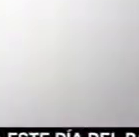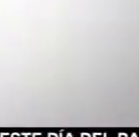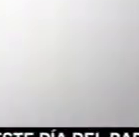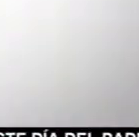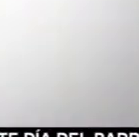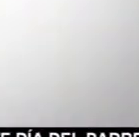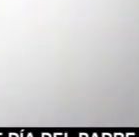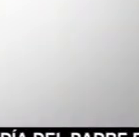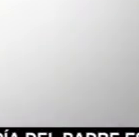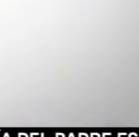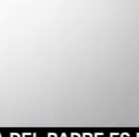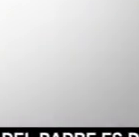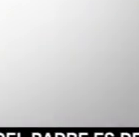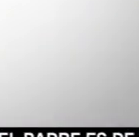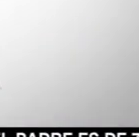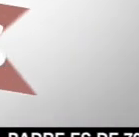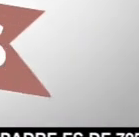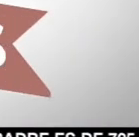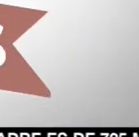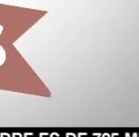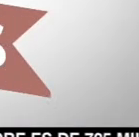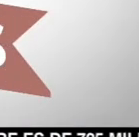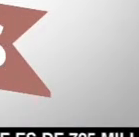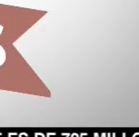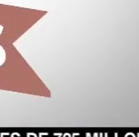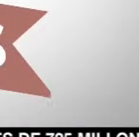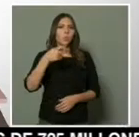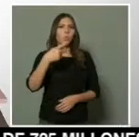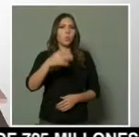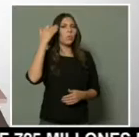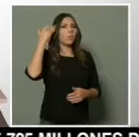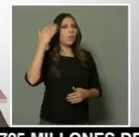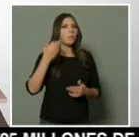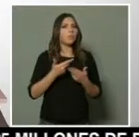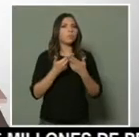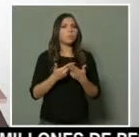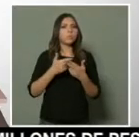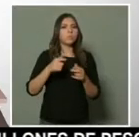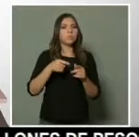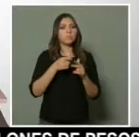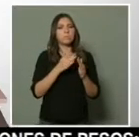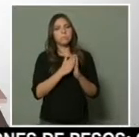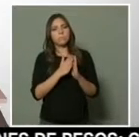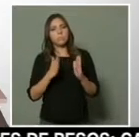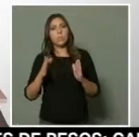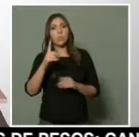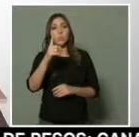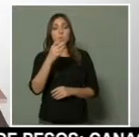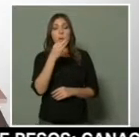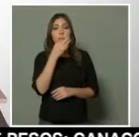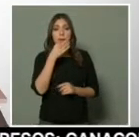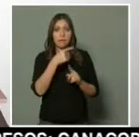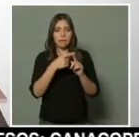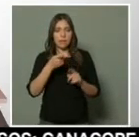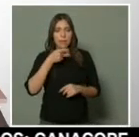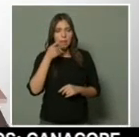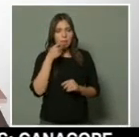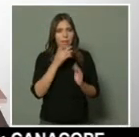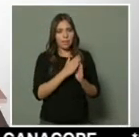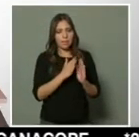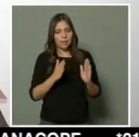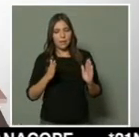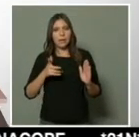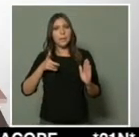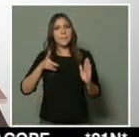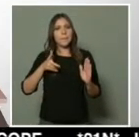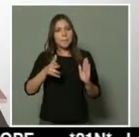Este lunes se llevó a cabo el debate entre los aspirantes a ocupar el cargo de Diputación Local por el Distrito 14 en Tlalpan, organizado por el Instituto Electoral de la Ciudad de México.